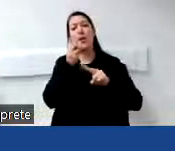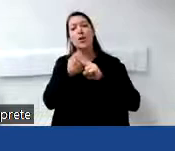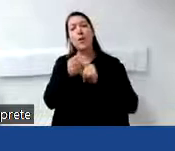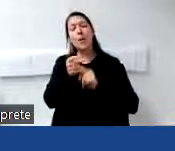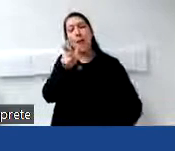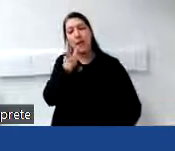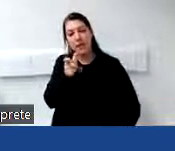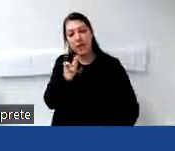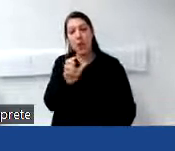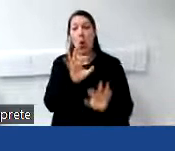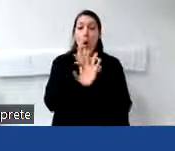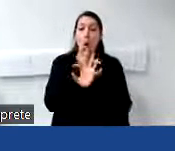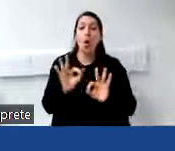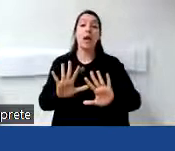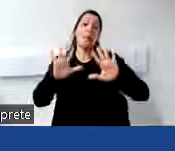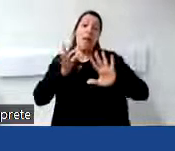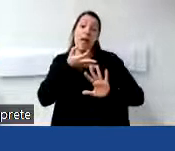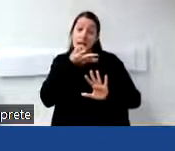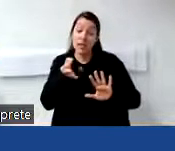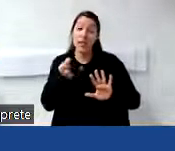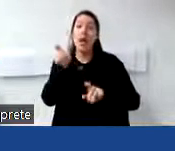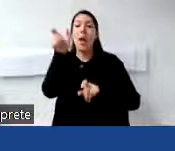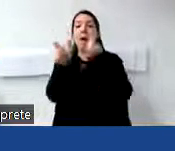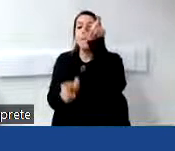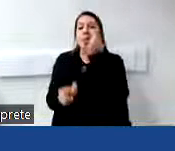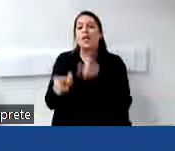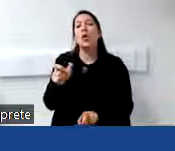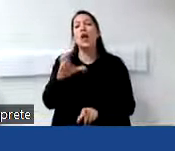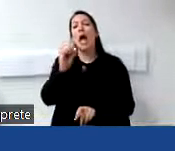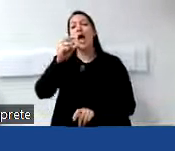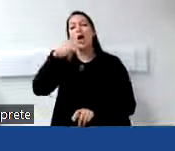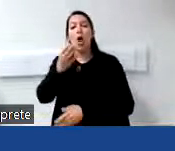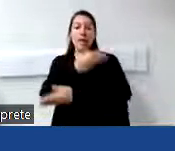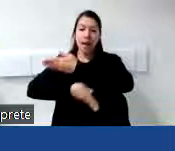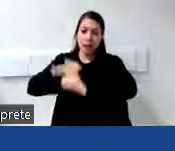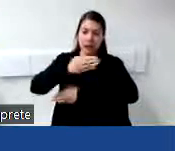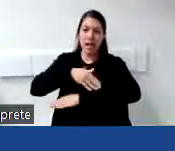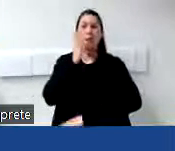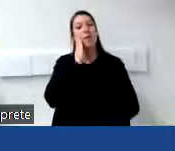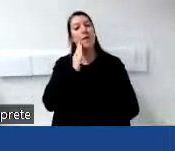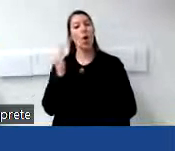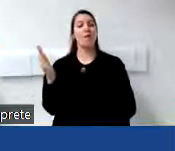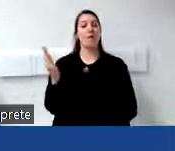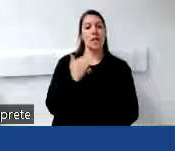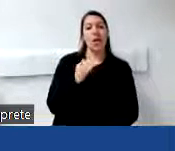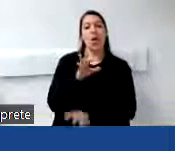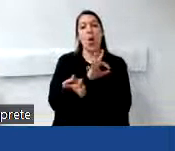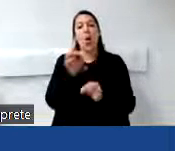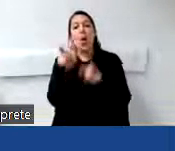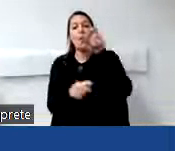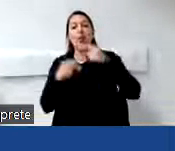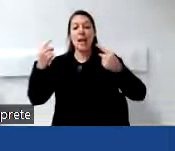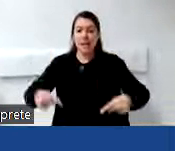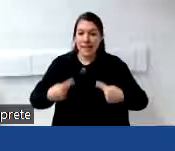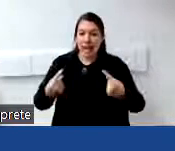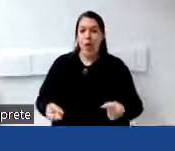la persona que está en silla de ruedas, o la persona que tiene una discapacidad, por favor, si se puede acercar, ese tipo de cosas.